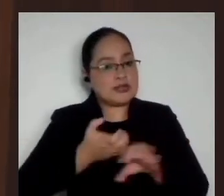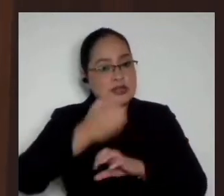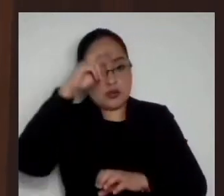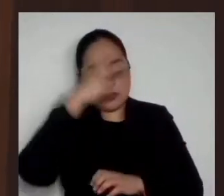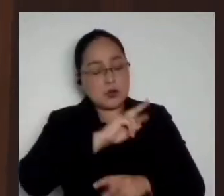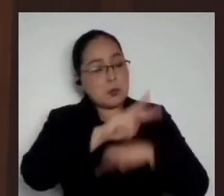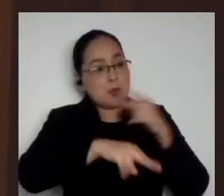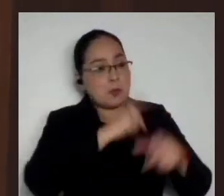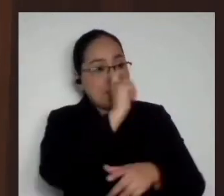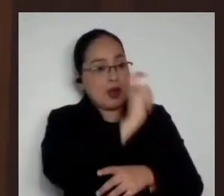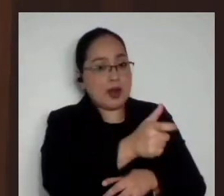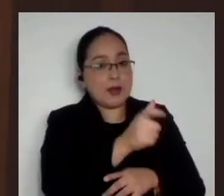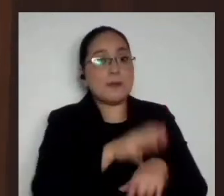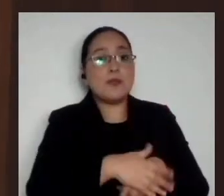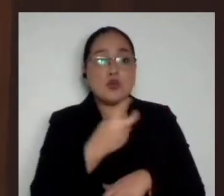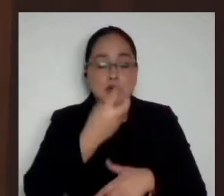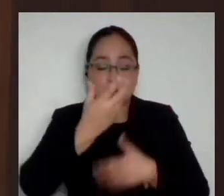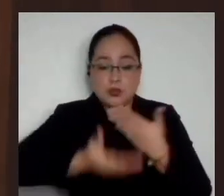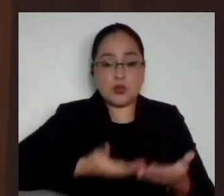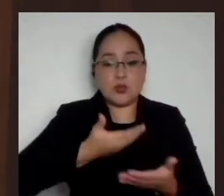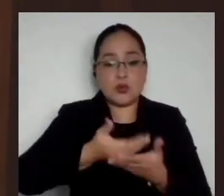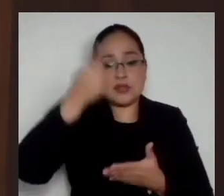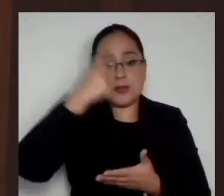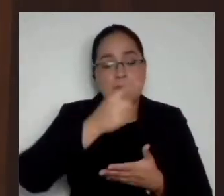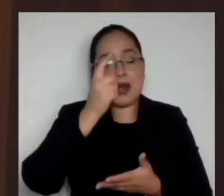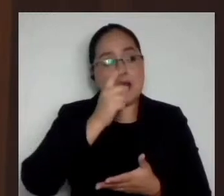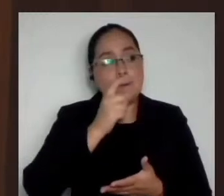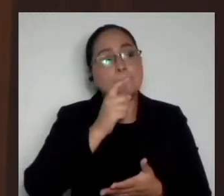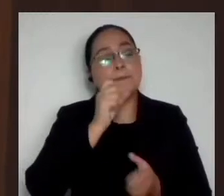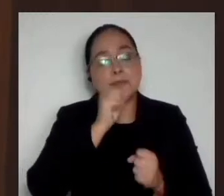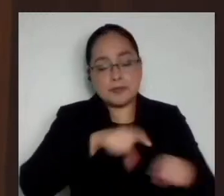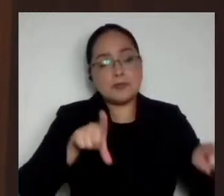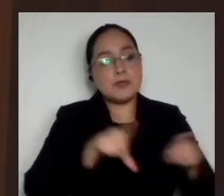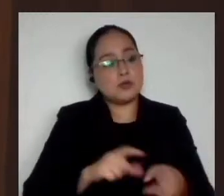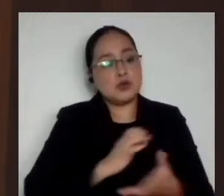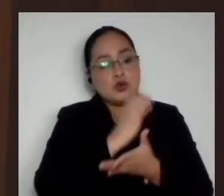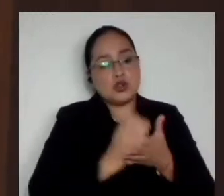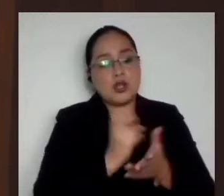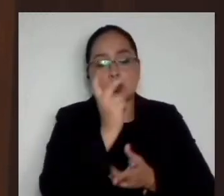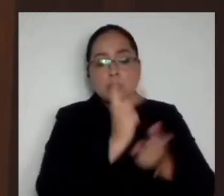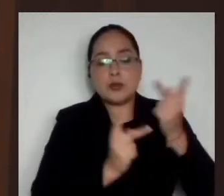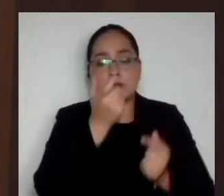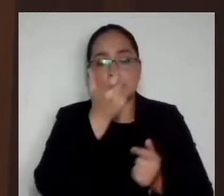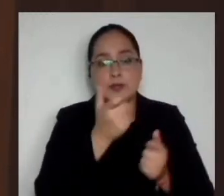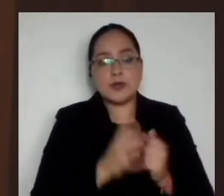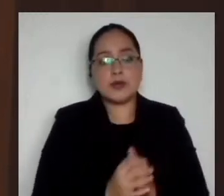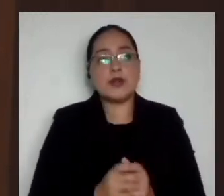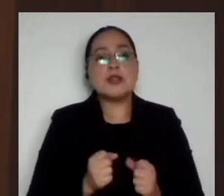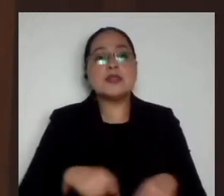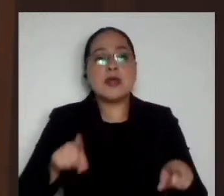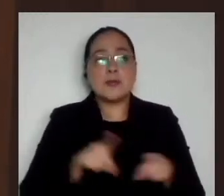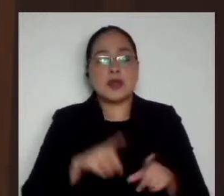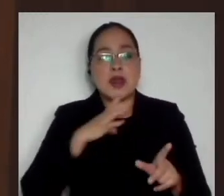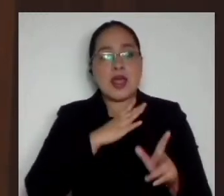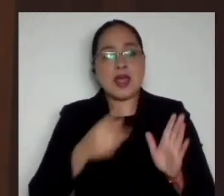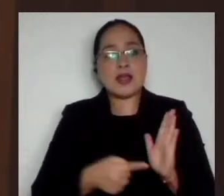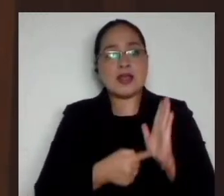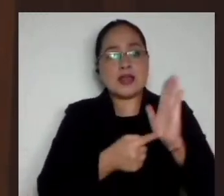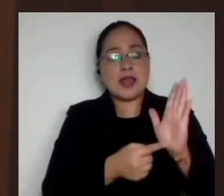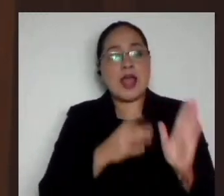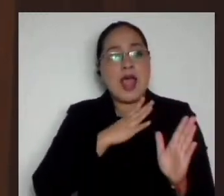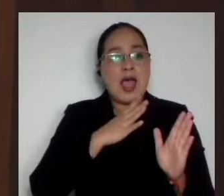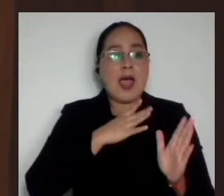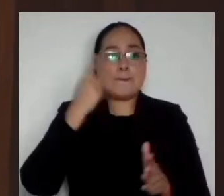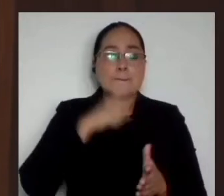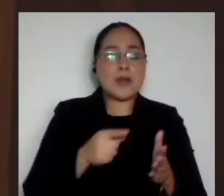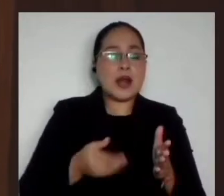por eso se planteó la contratación de deuda también. Y se presenta un programa de inversión de infraestructura,